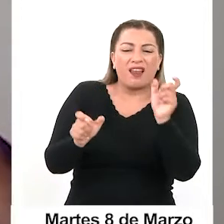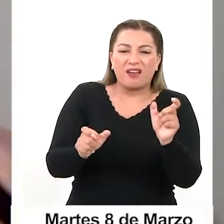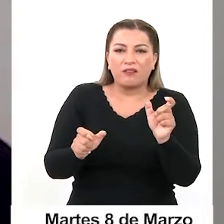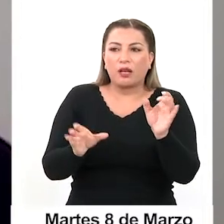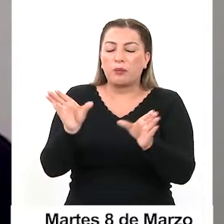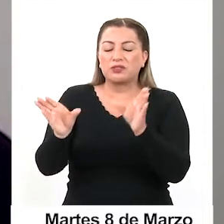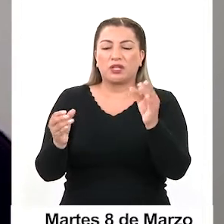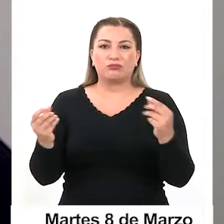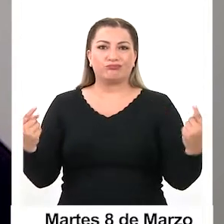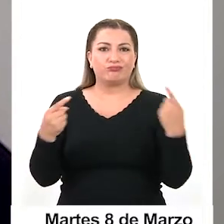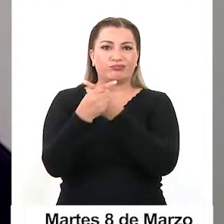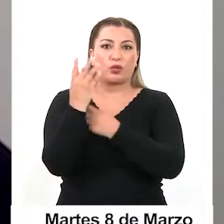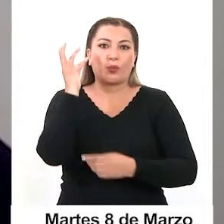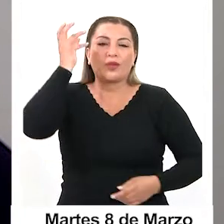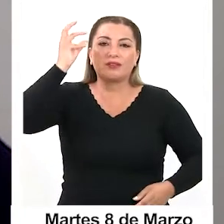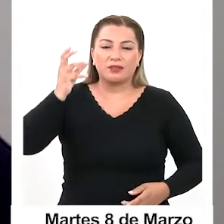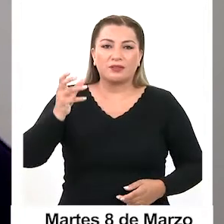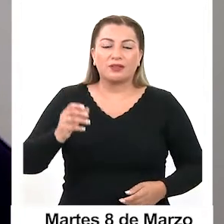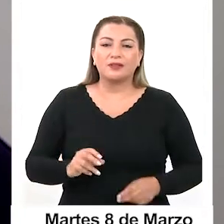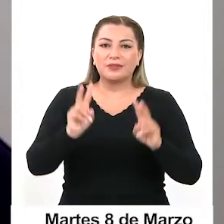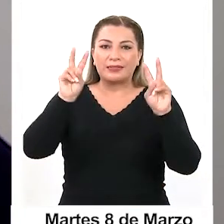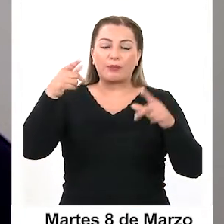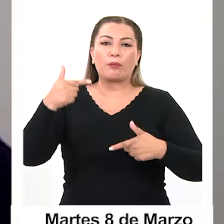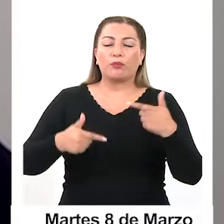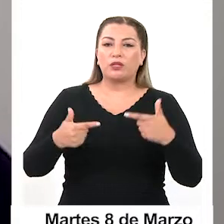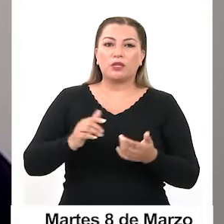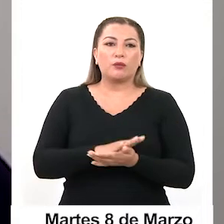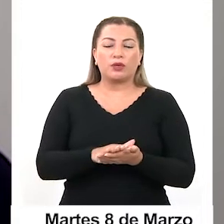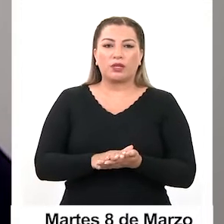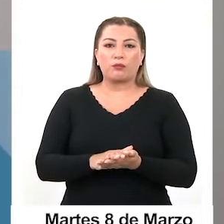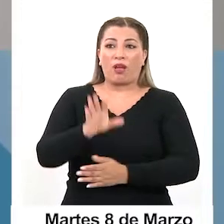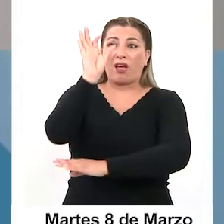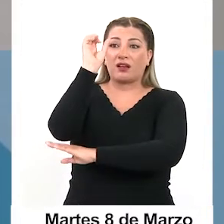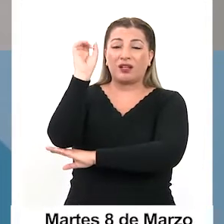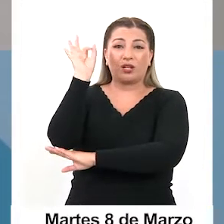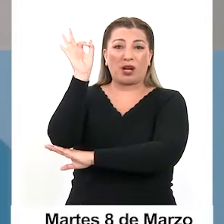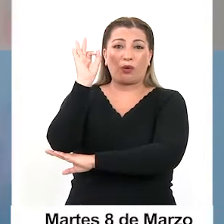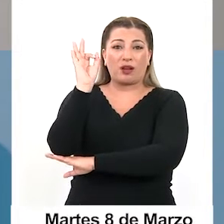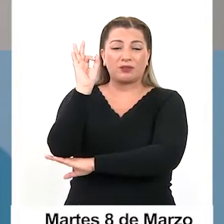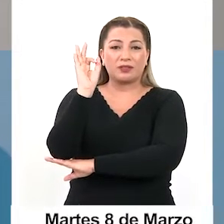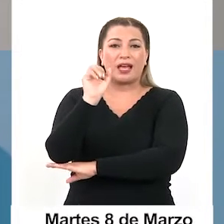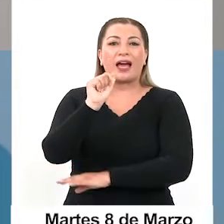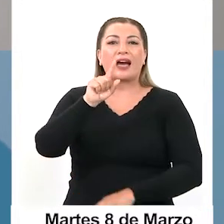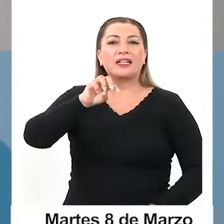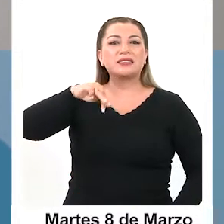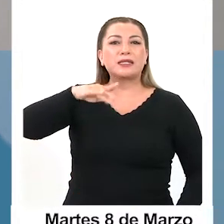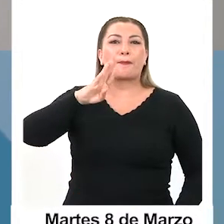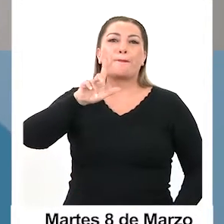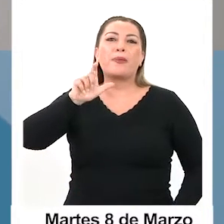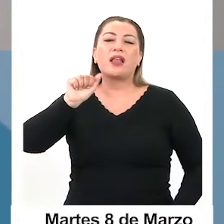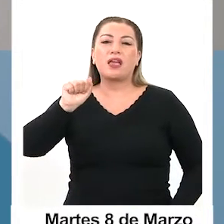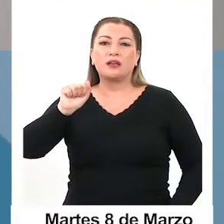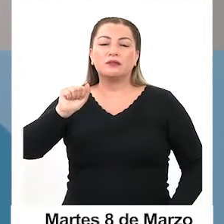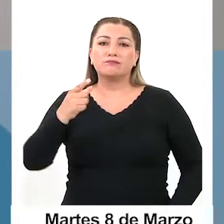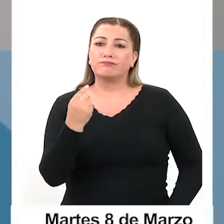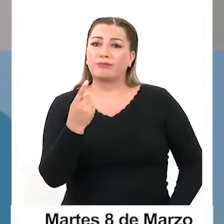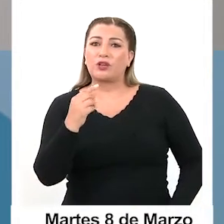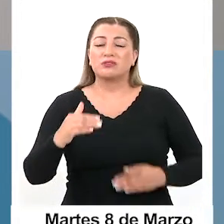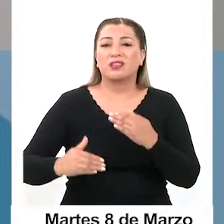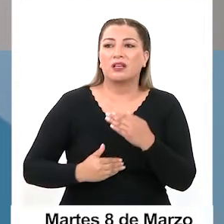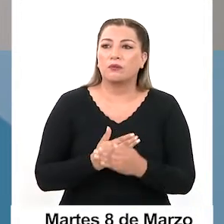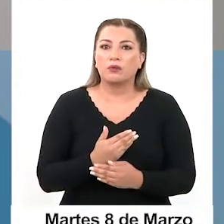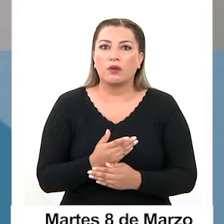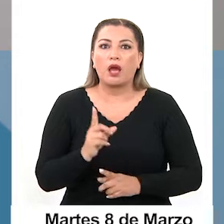veces comunicamos en lo político, por ejemplo, la asamblea en la municipalidad un martes a las 11 de la mañana. El que